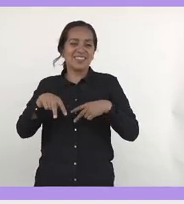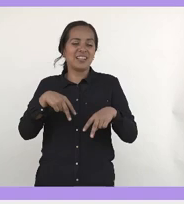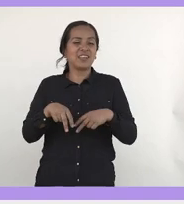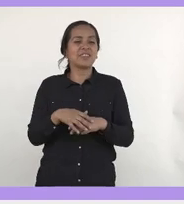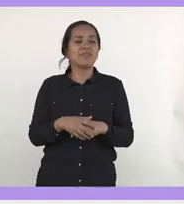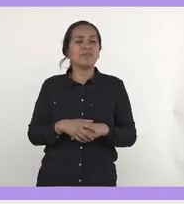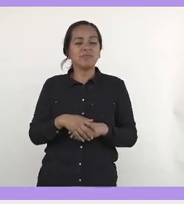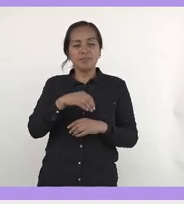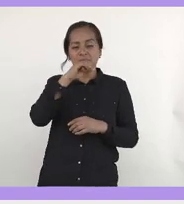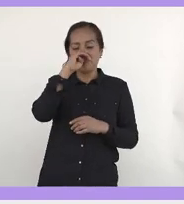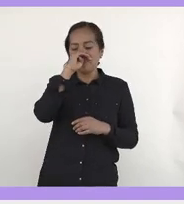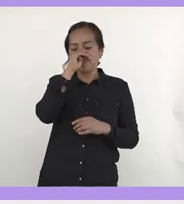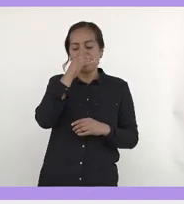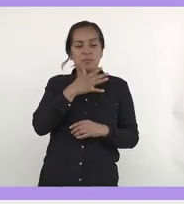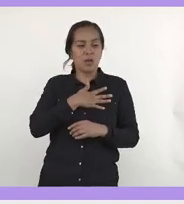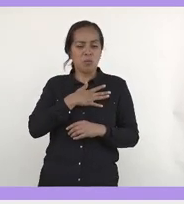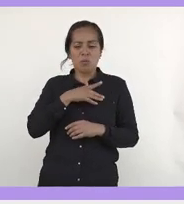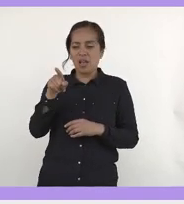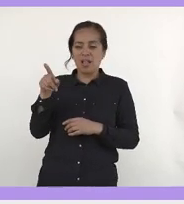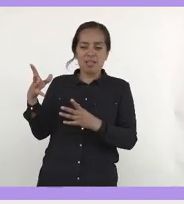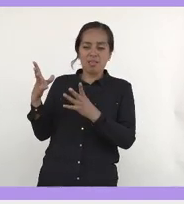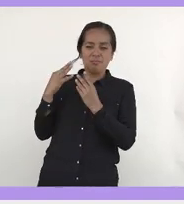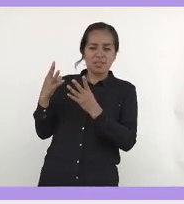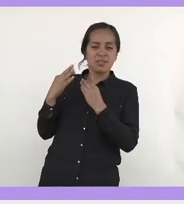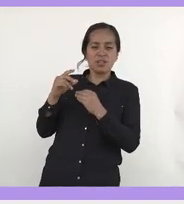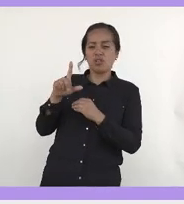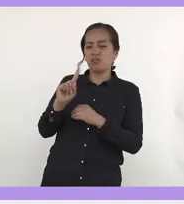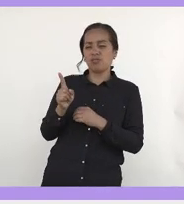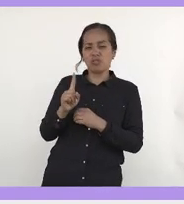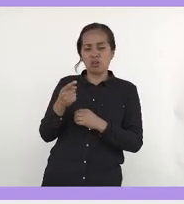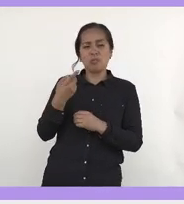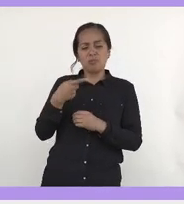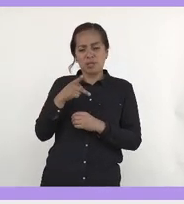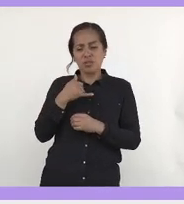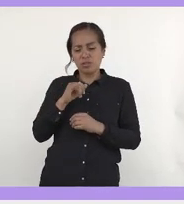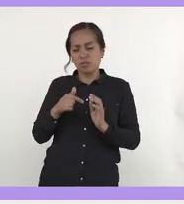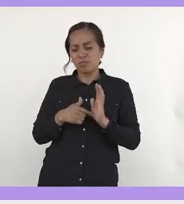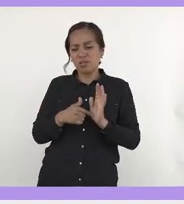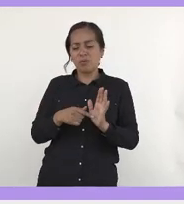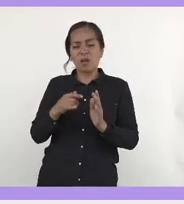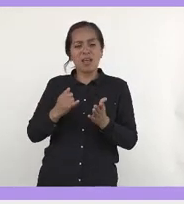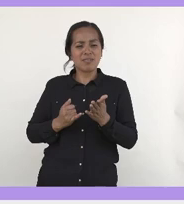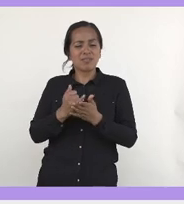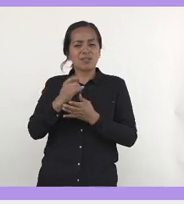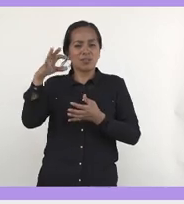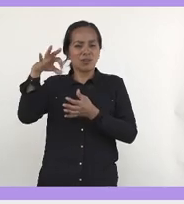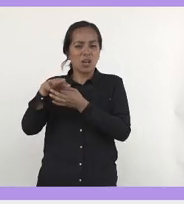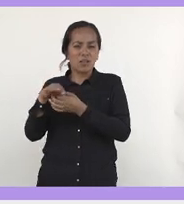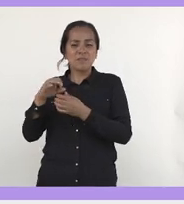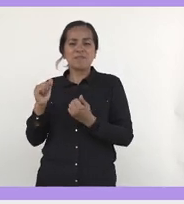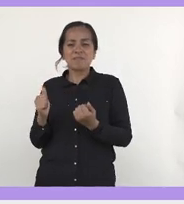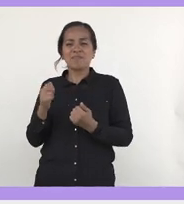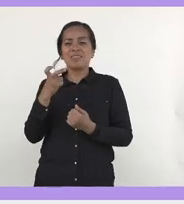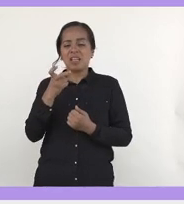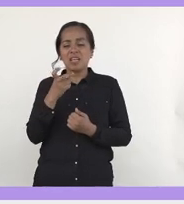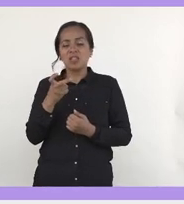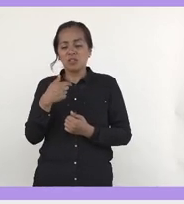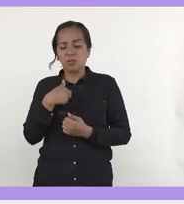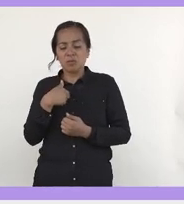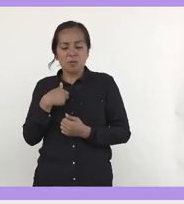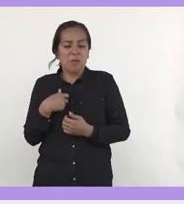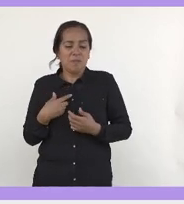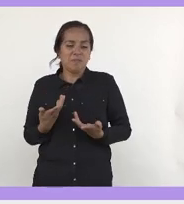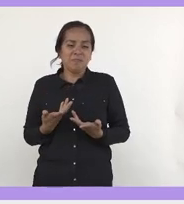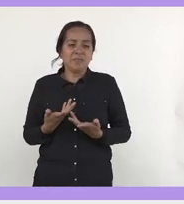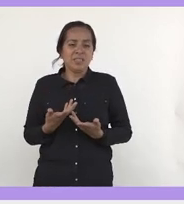por el fútbol no la pasión es mía me lo enseñó me expuso a ello pero la decisión y lo que conecté fue algo que me pasó a mí no